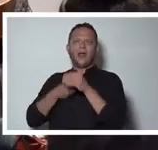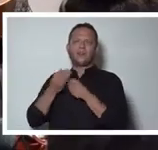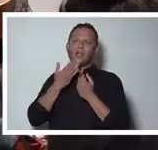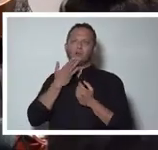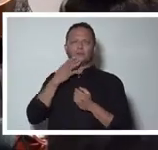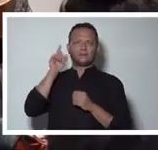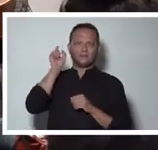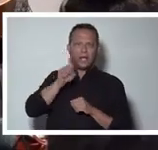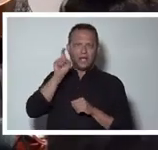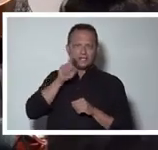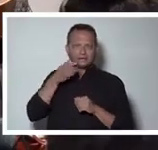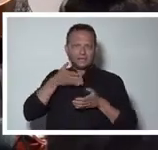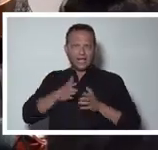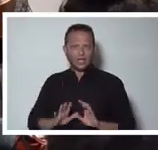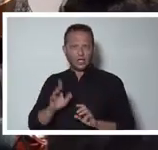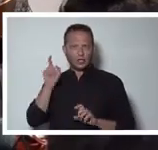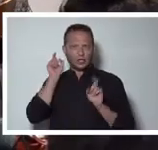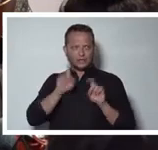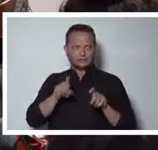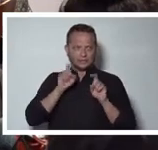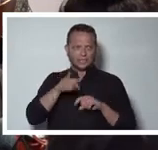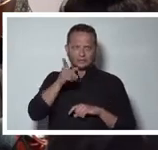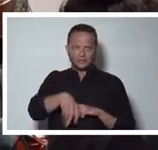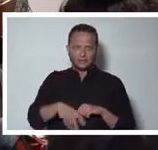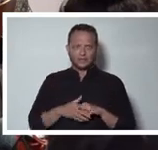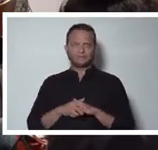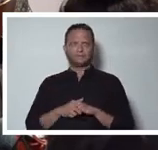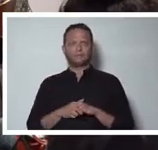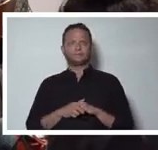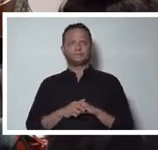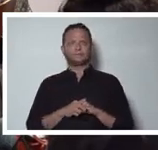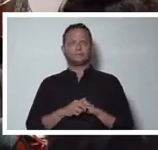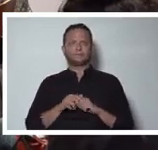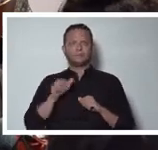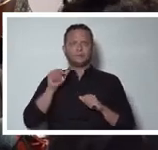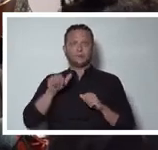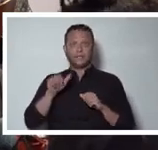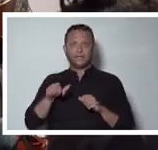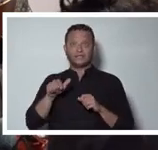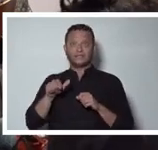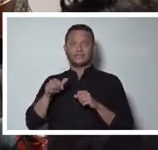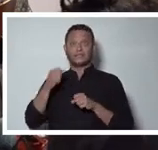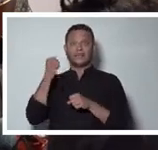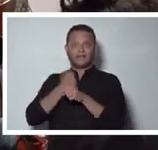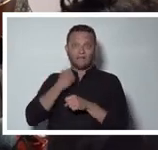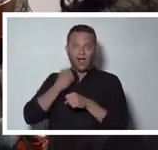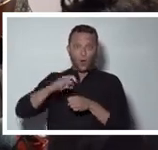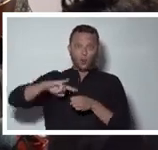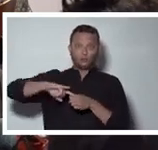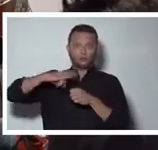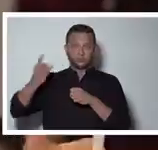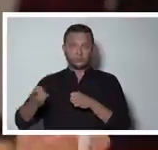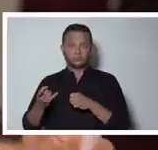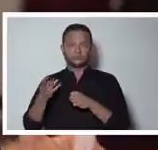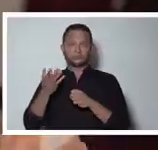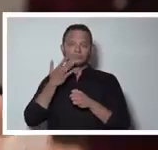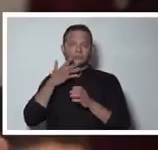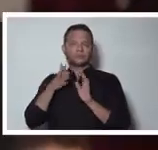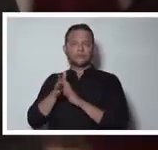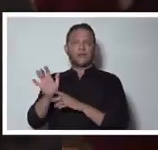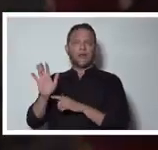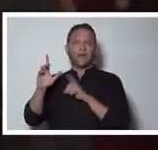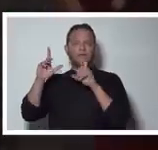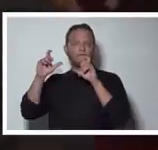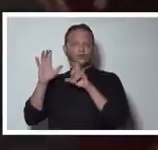maestras de nuestros niños y de nuestras niñas esa explotación tiene una foto